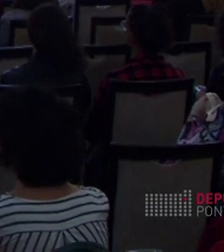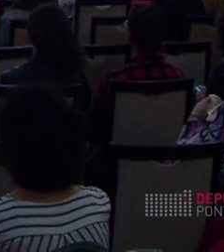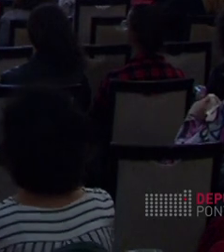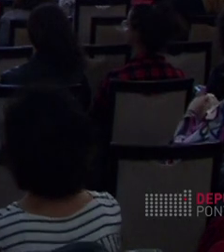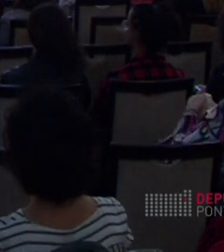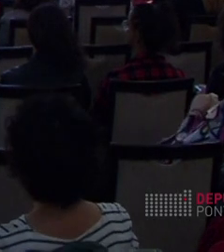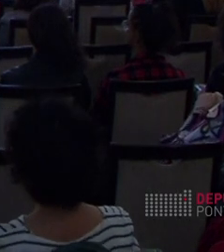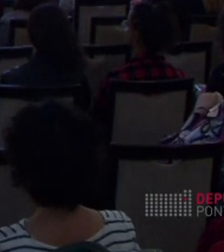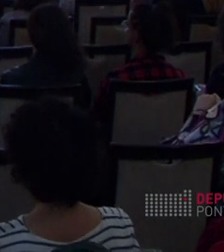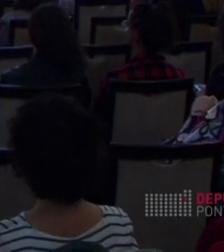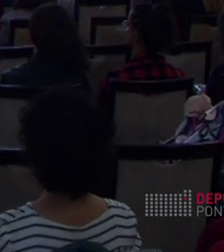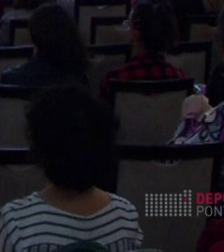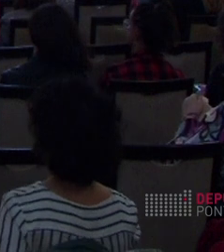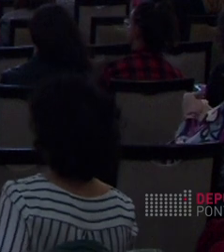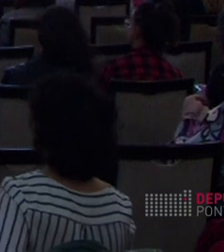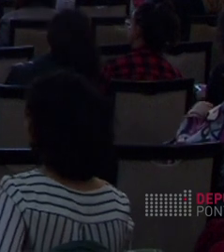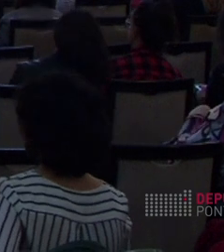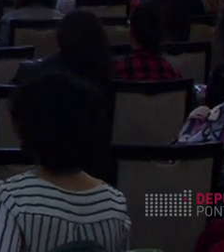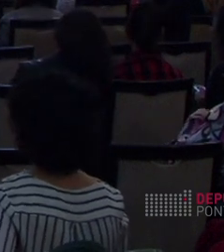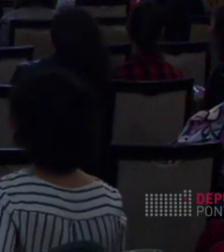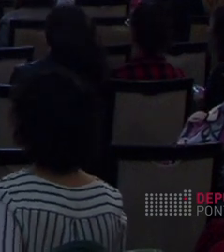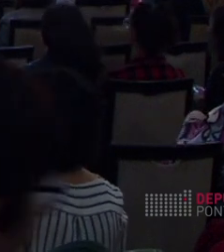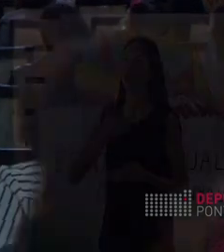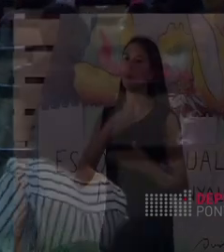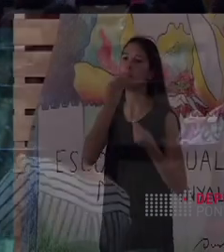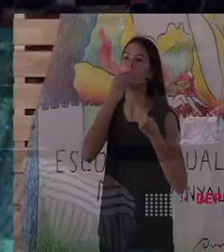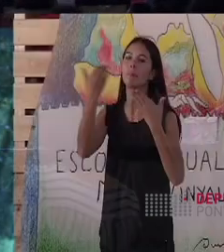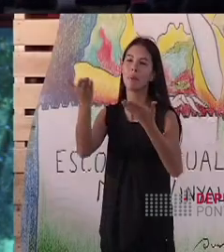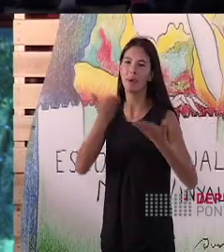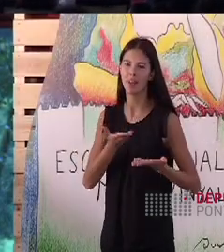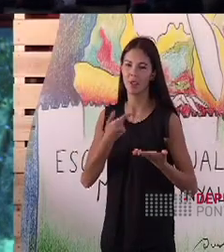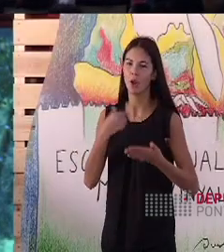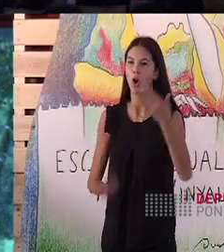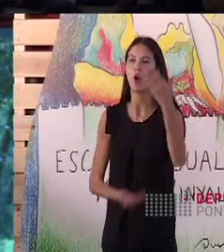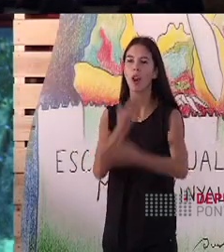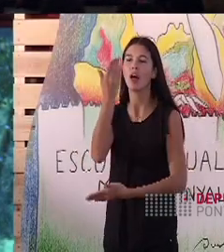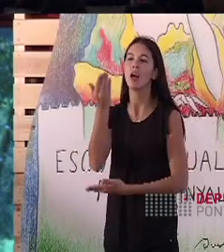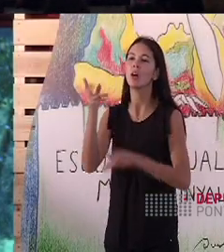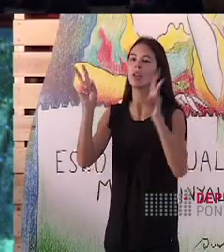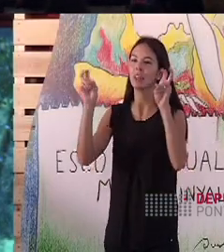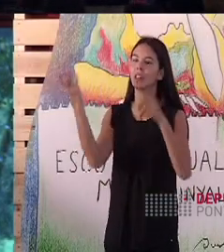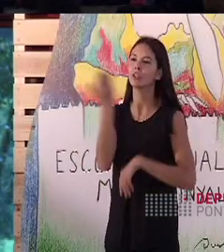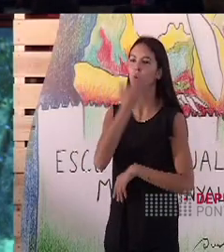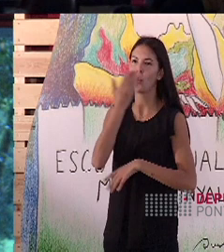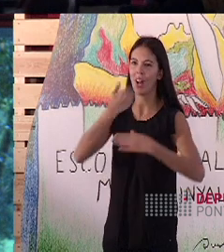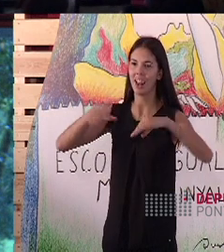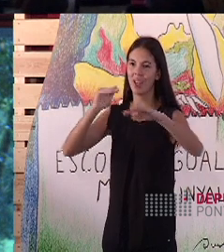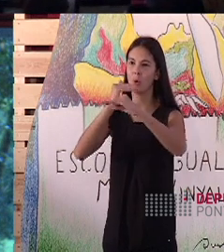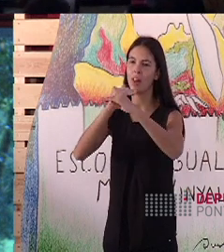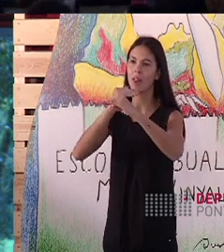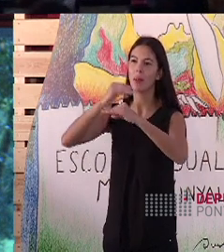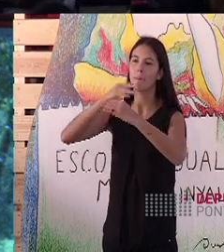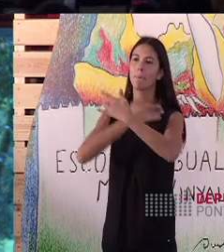Moi bos días. Dámovos a benvida a unha nova xornada da Escola de Igualdade